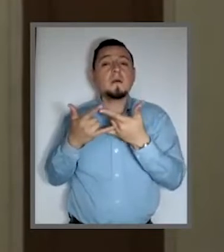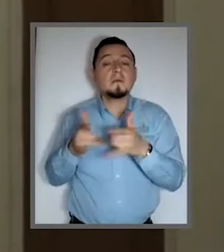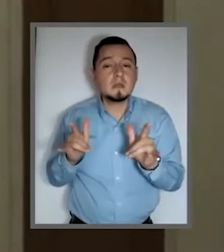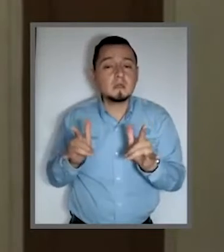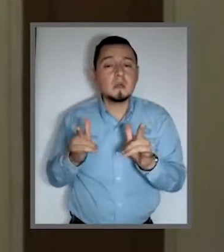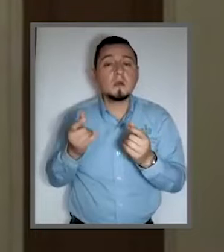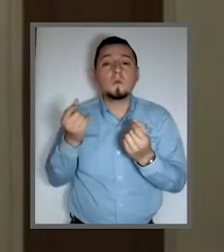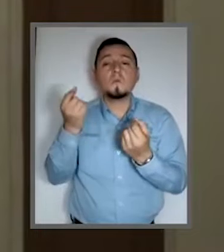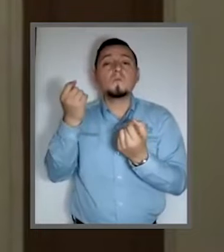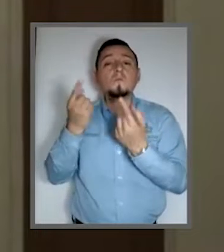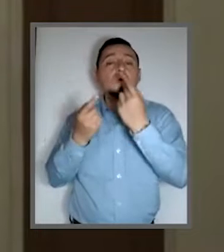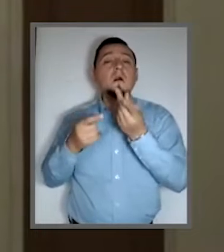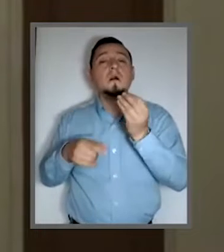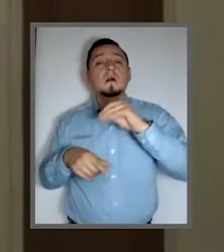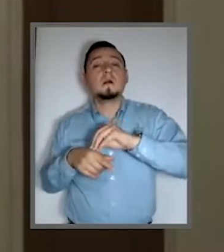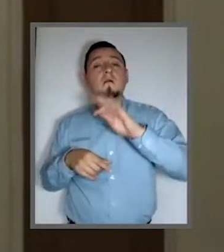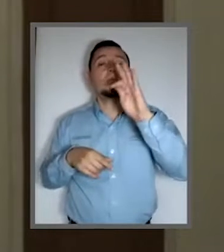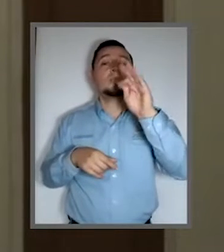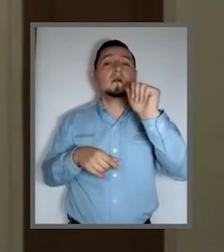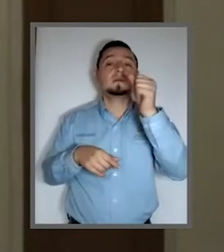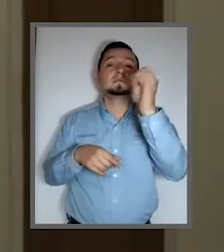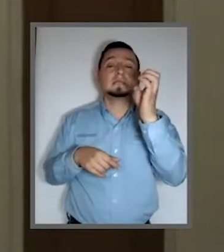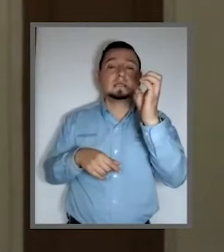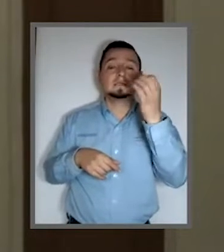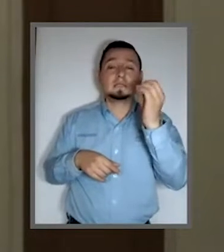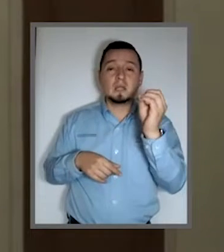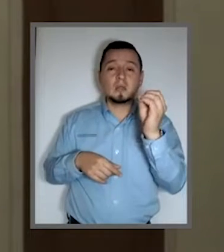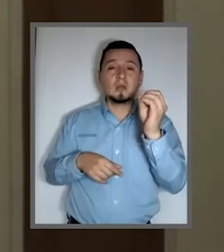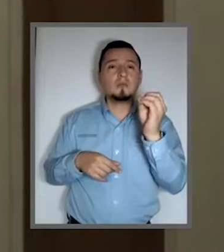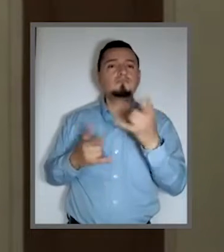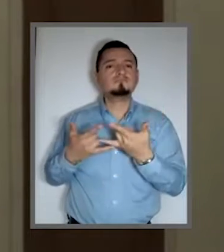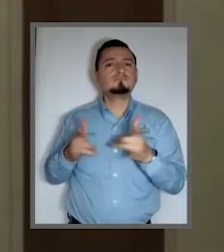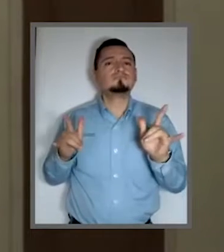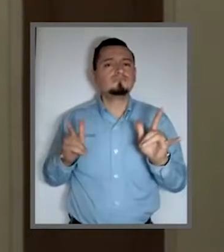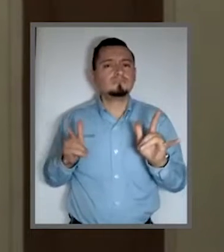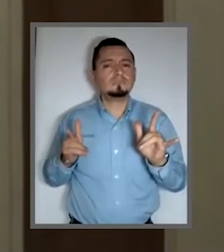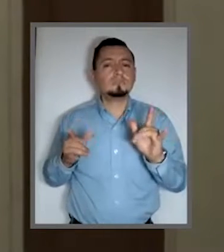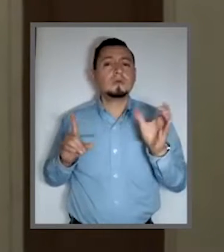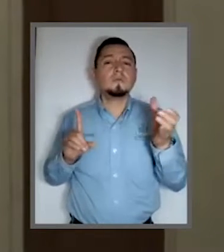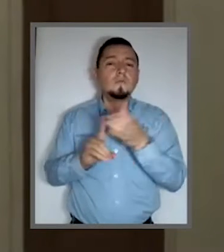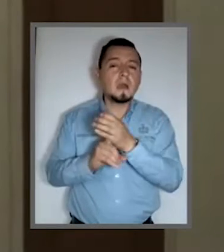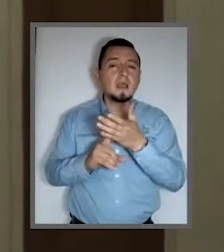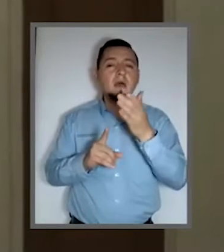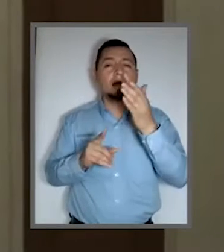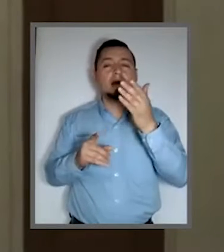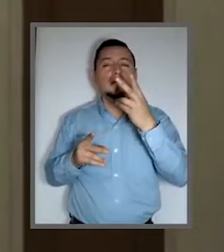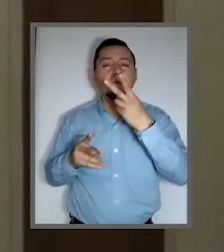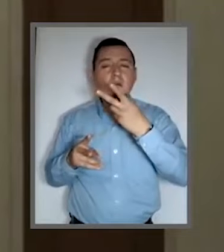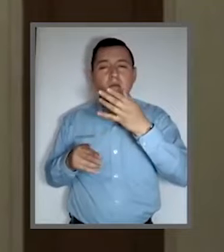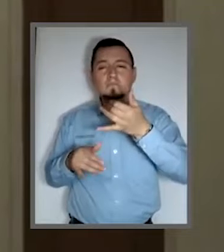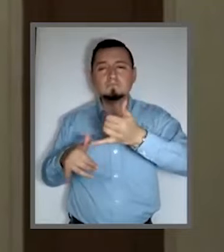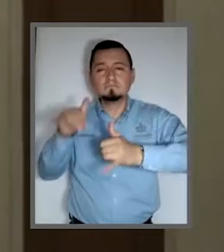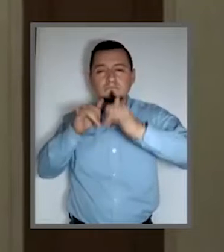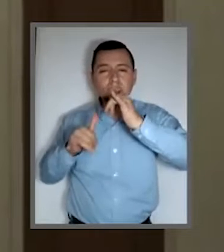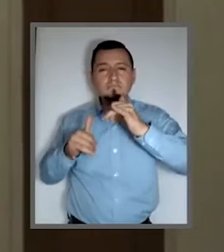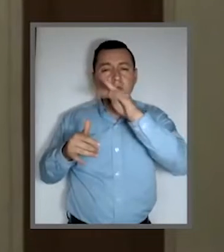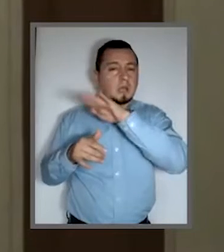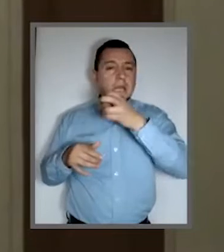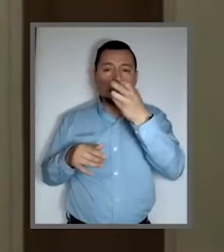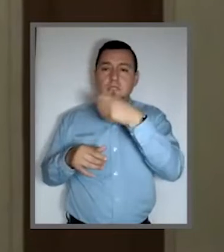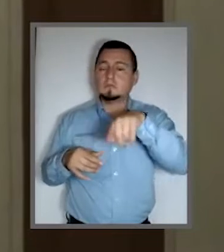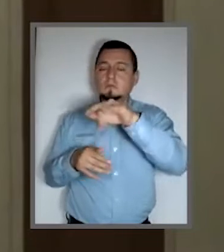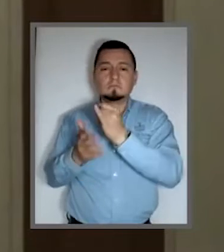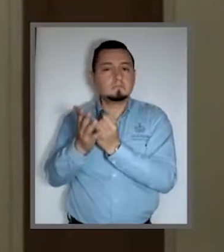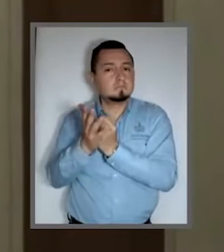hubo muchos que con el pretexto de la fase cero se abrieron sin que se tuvieran que abrir, como bares, salitas, cervecerías y micheladas, y que